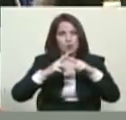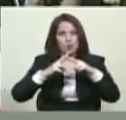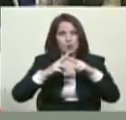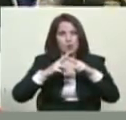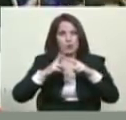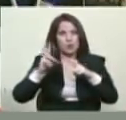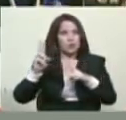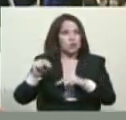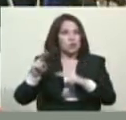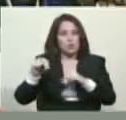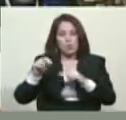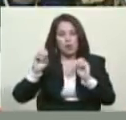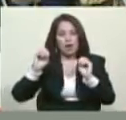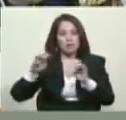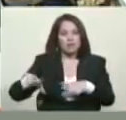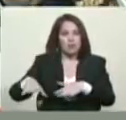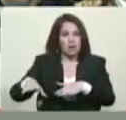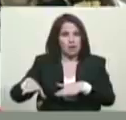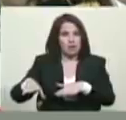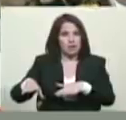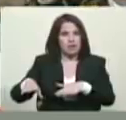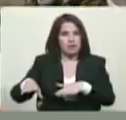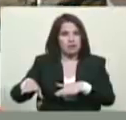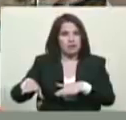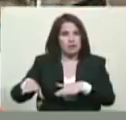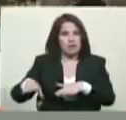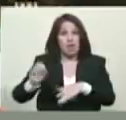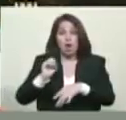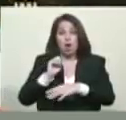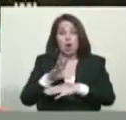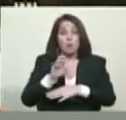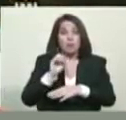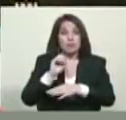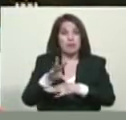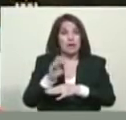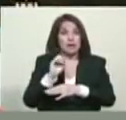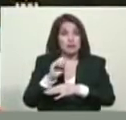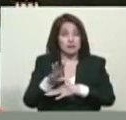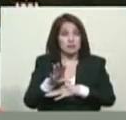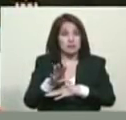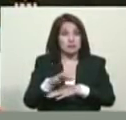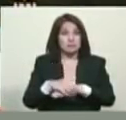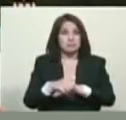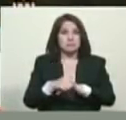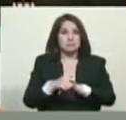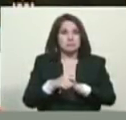nunca abandonar tantos mensajes.